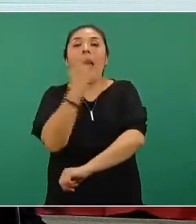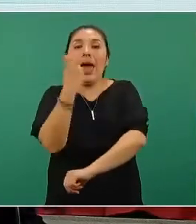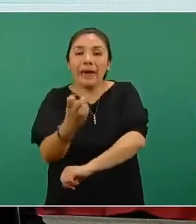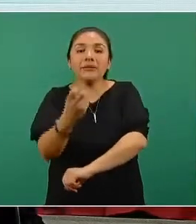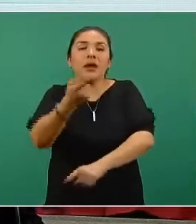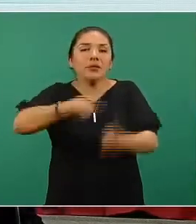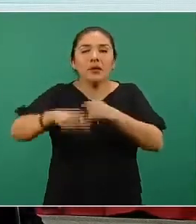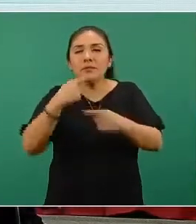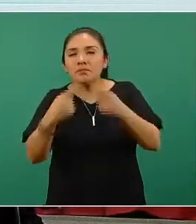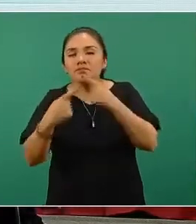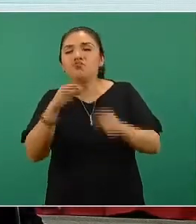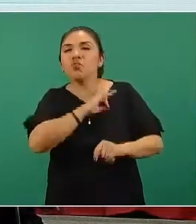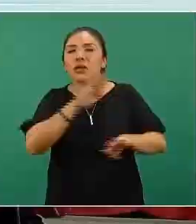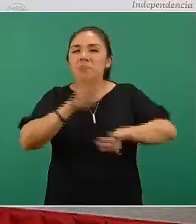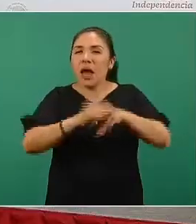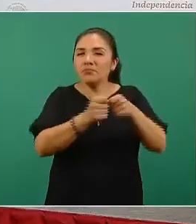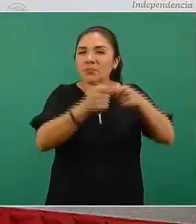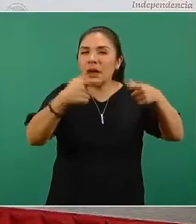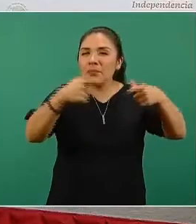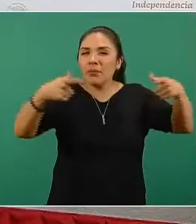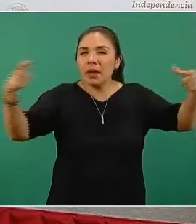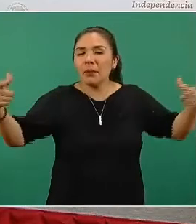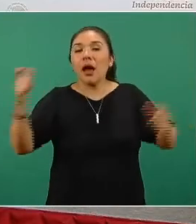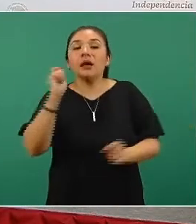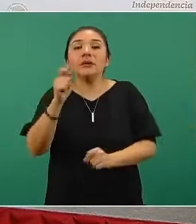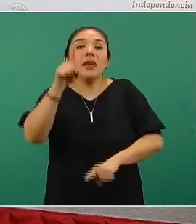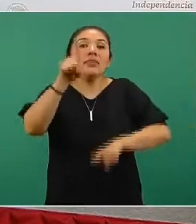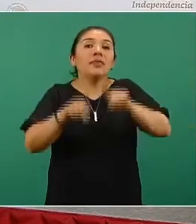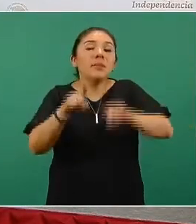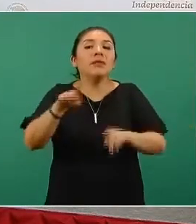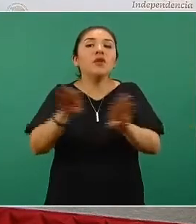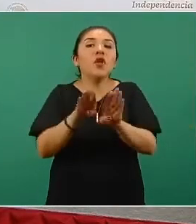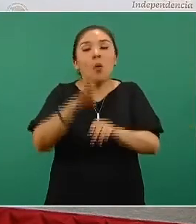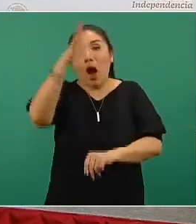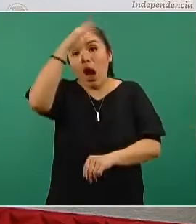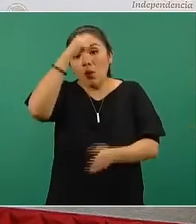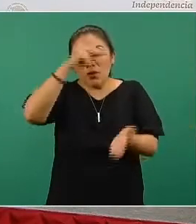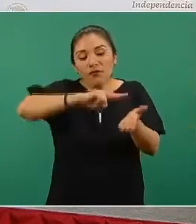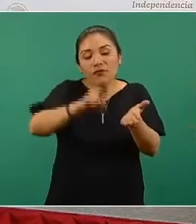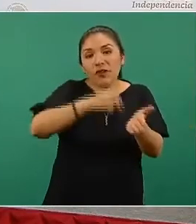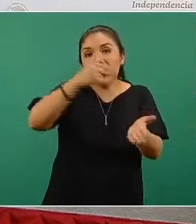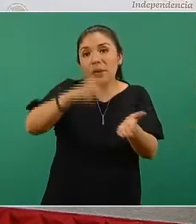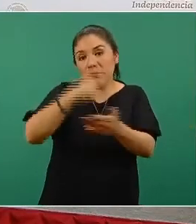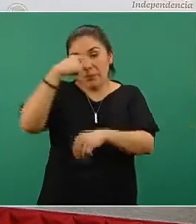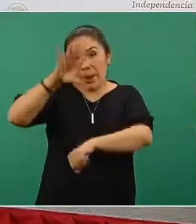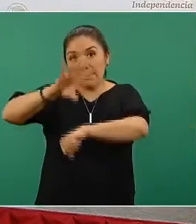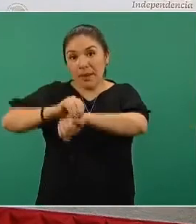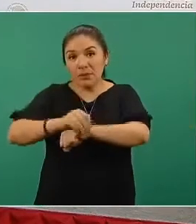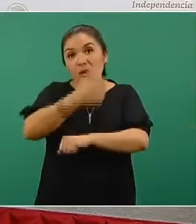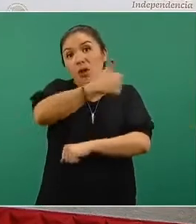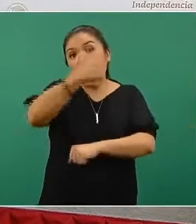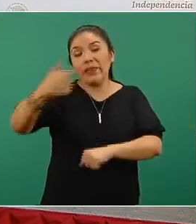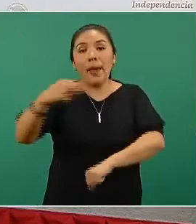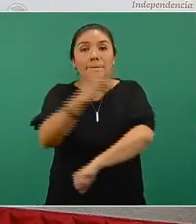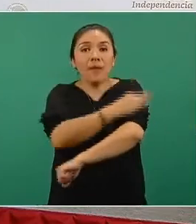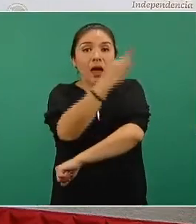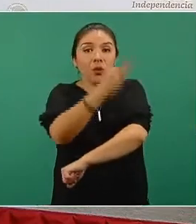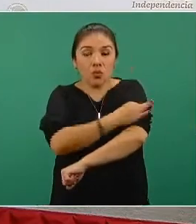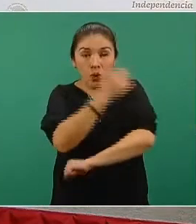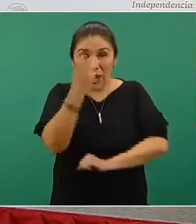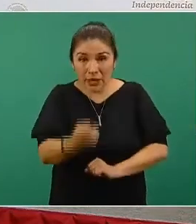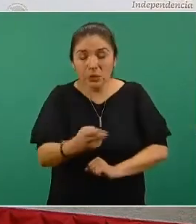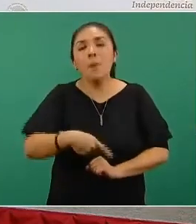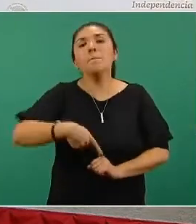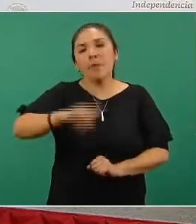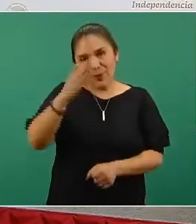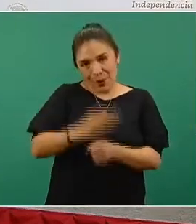poder expandir lo más que se pueda de acuerdo a los lineamientos y de acuerdo a la autorización sanitaria de cada una de las vacunas, pero